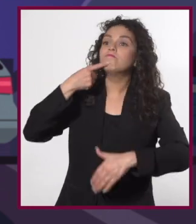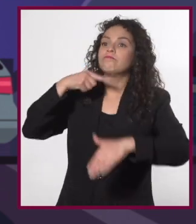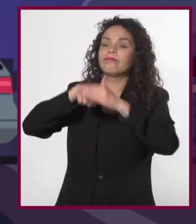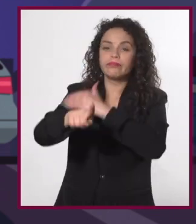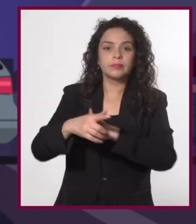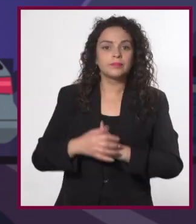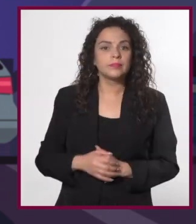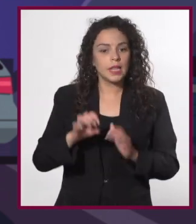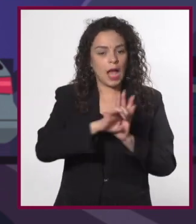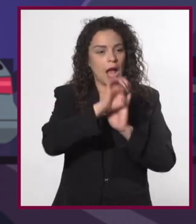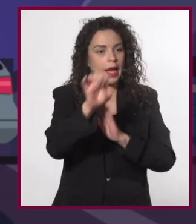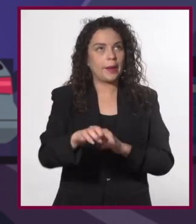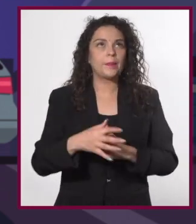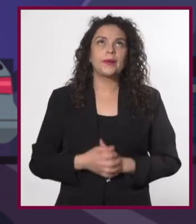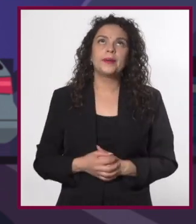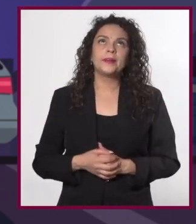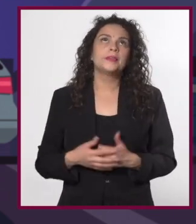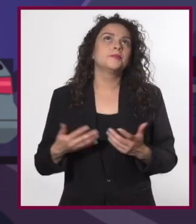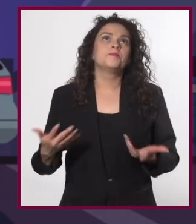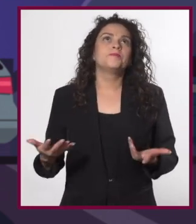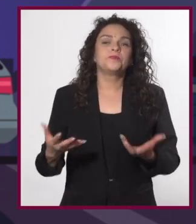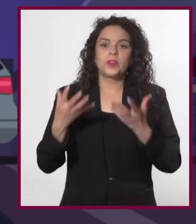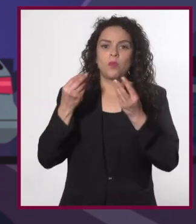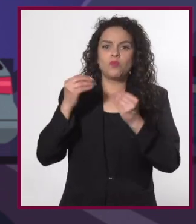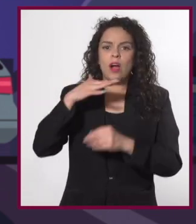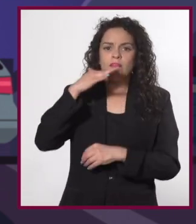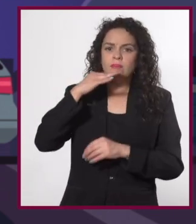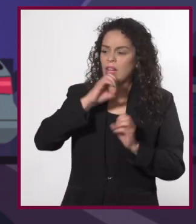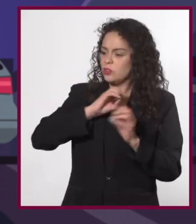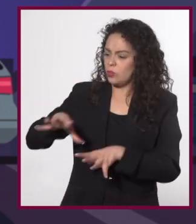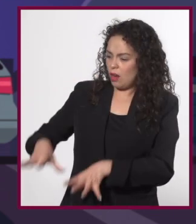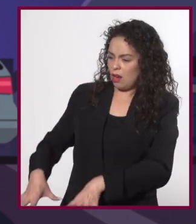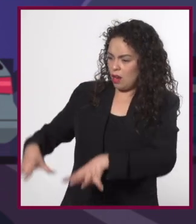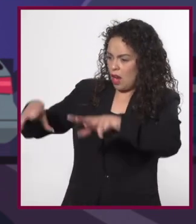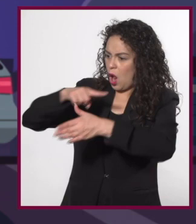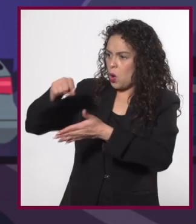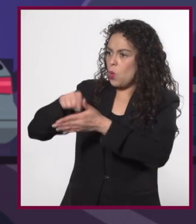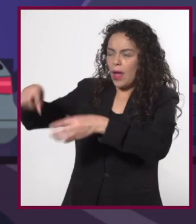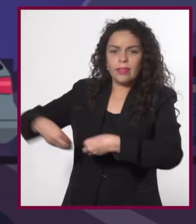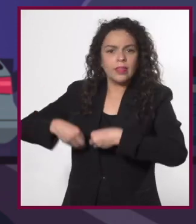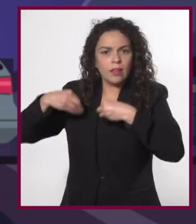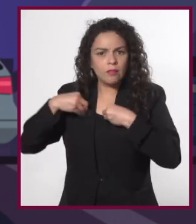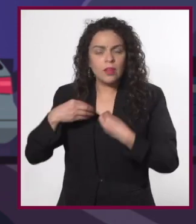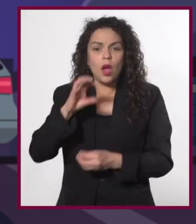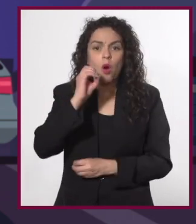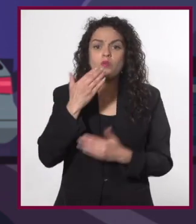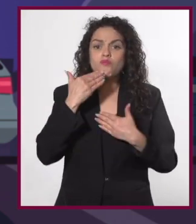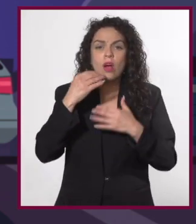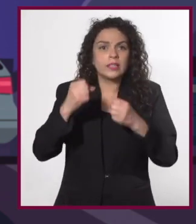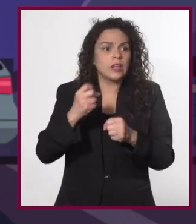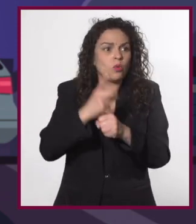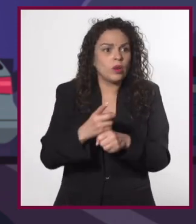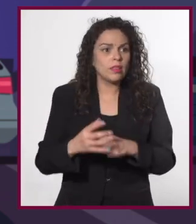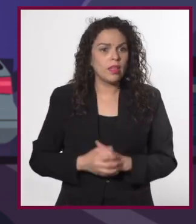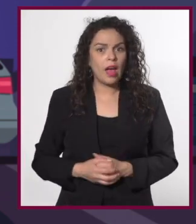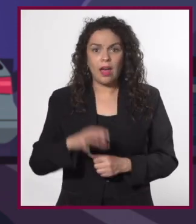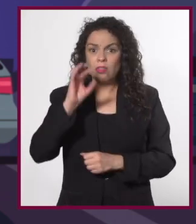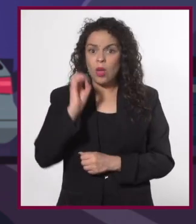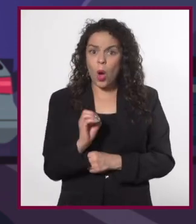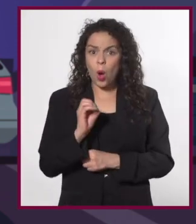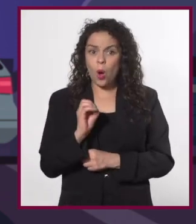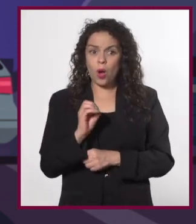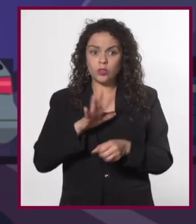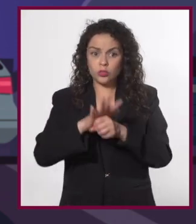denuncia. Puede ser, por ejemplo, que hay demasiada basura en las calles de su barrio, o que no hay seguridad en las calles, o que no